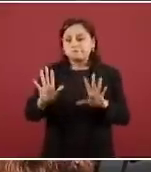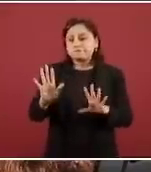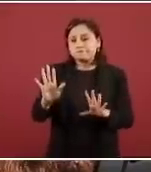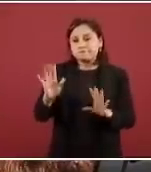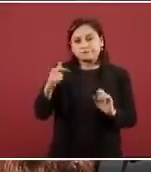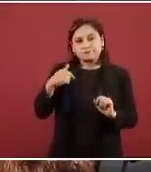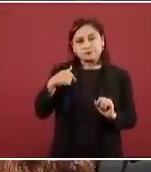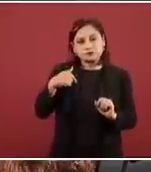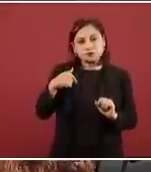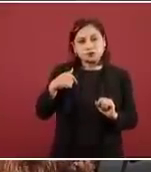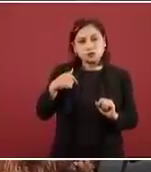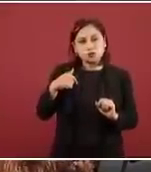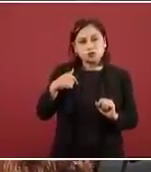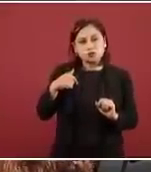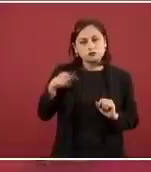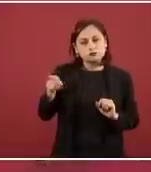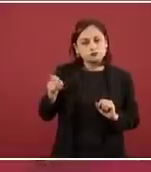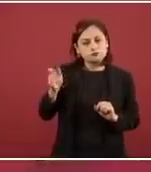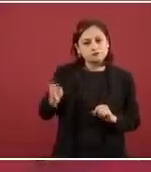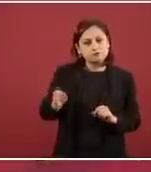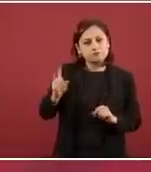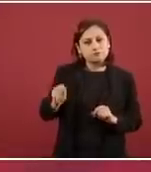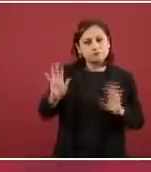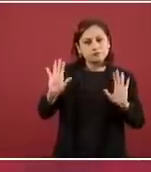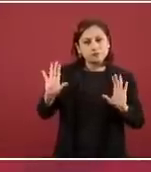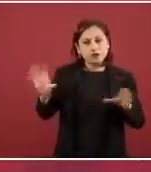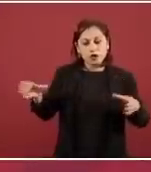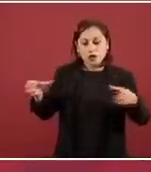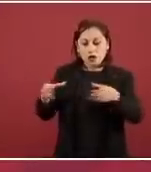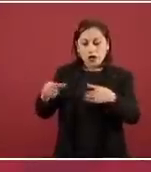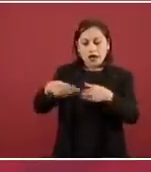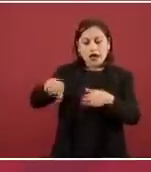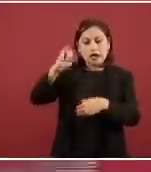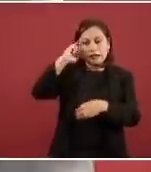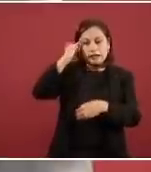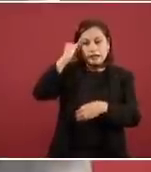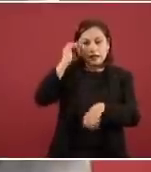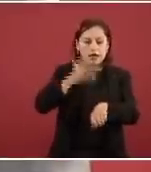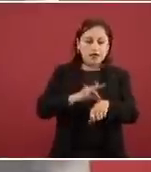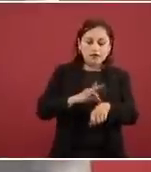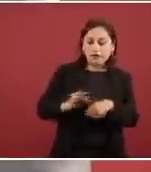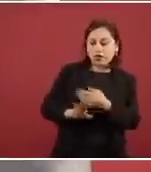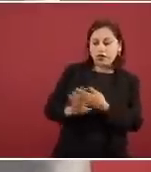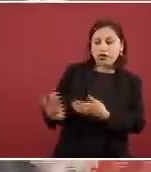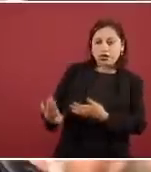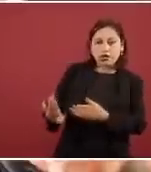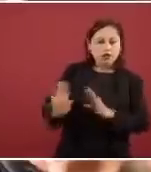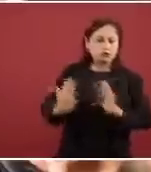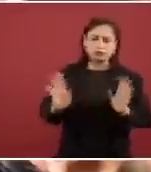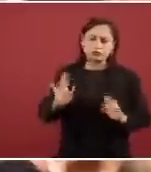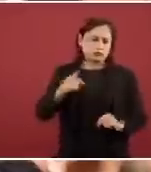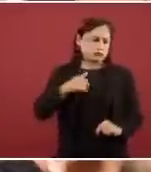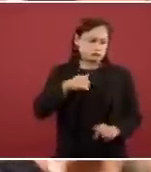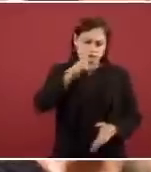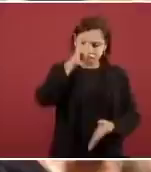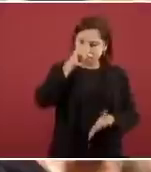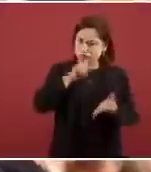contigo, de que como son indígenas no les quitan las balas los médicos. No lo creo. No. Porque además…